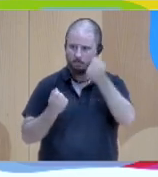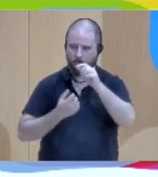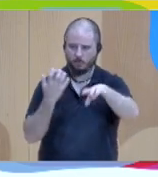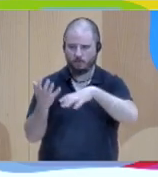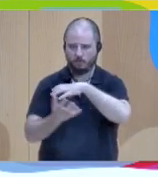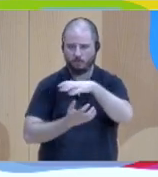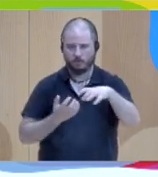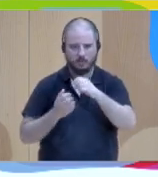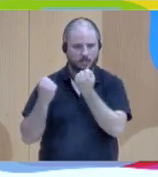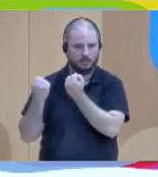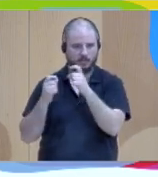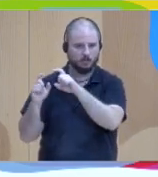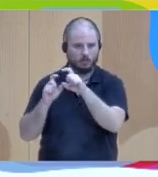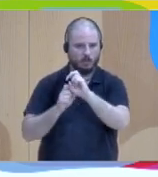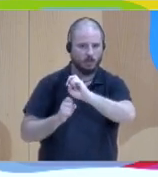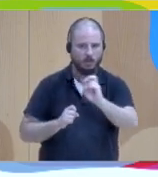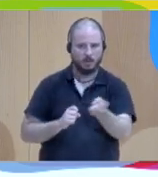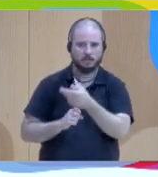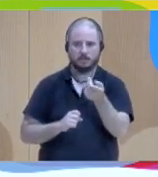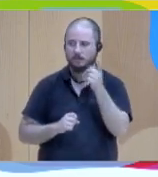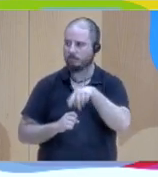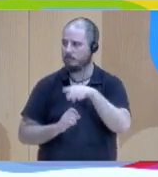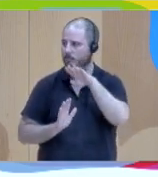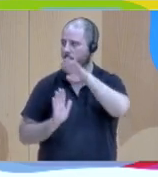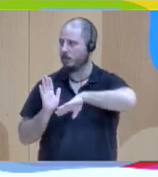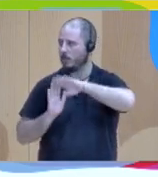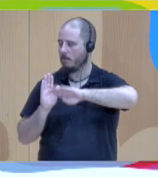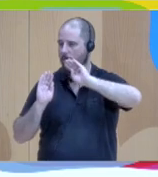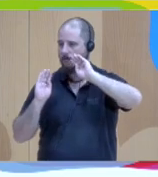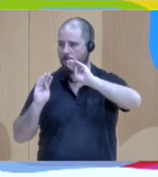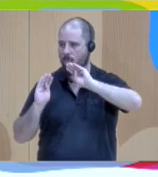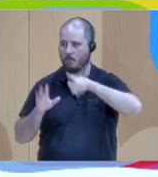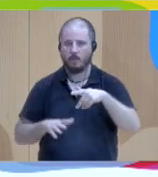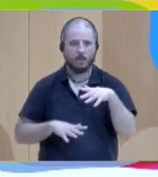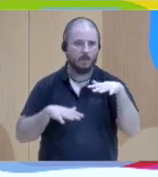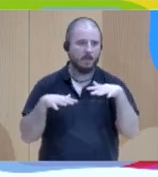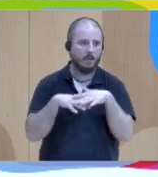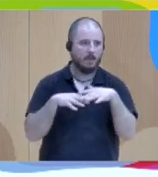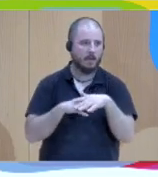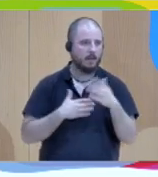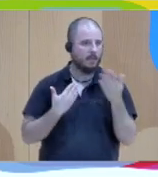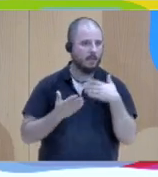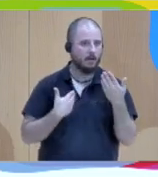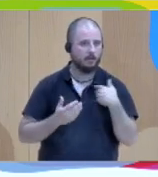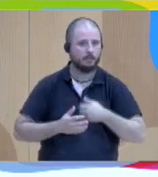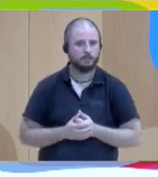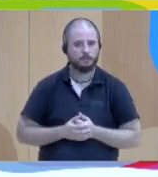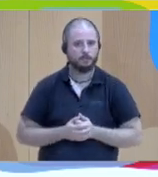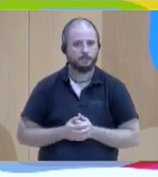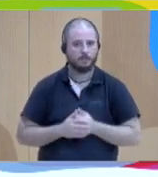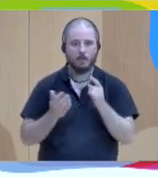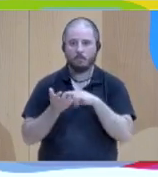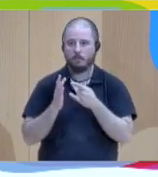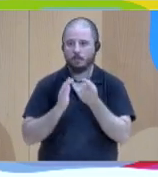en haber desarrollado tanto programas de formación como redes dialógicas. Uno de los métodos que él ha desarrollado se llama